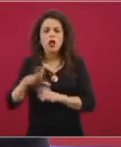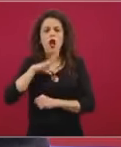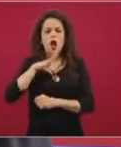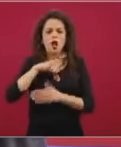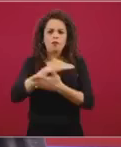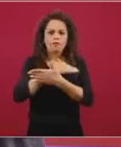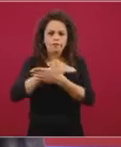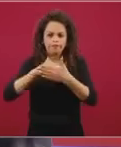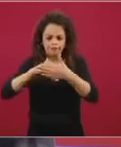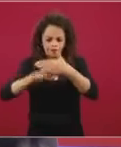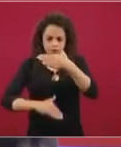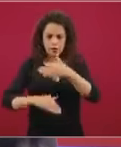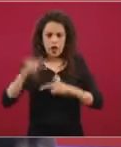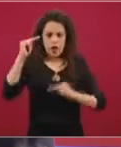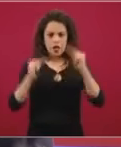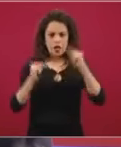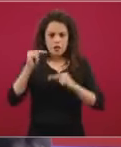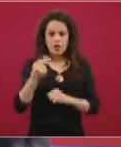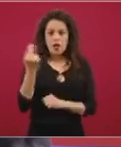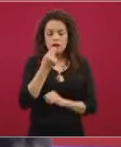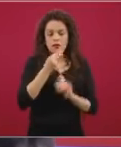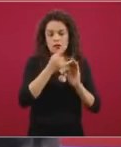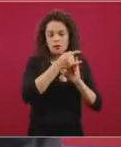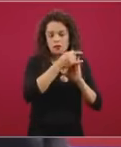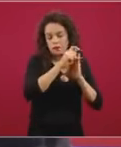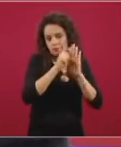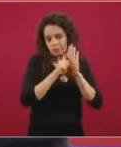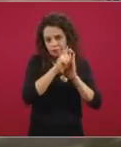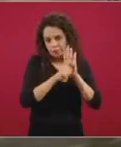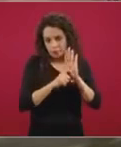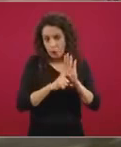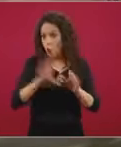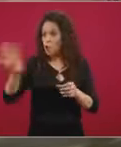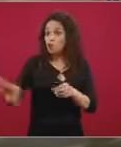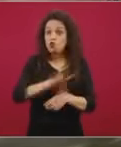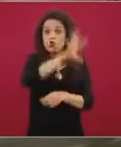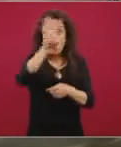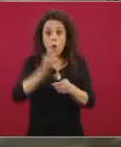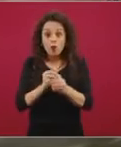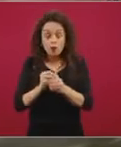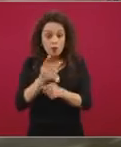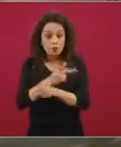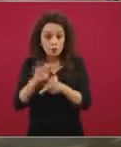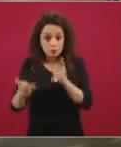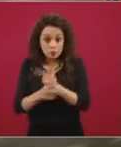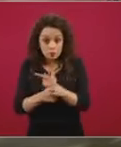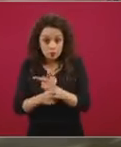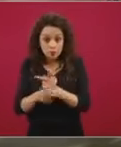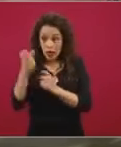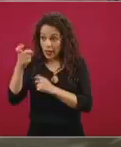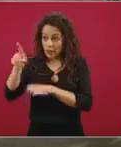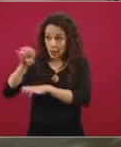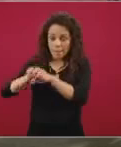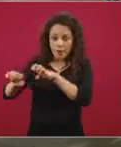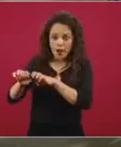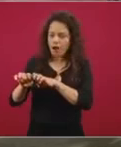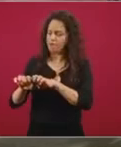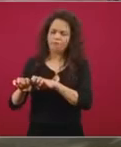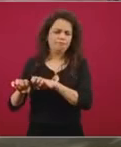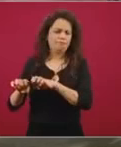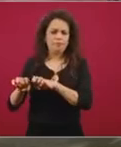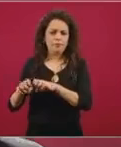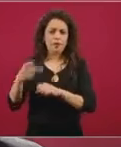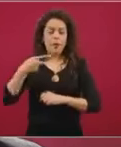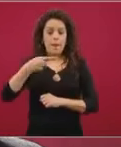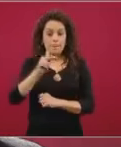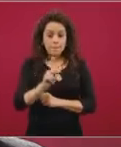del nivel que requiere etiquetado. No a fuerzas todos los productos de la compañía. Lo que sí hemos observado es un